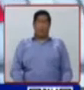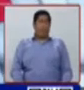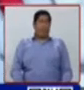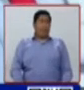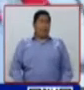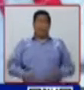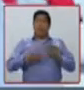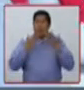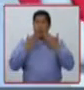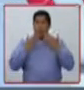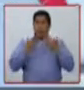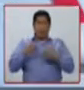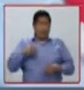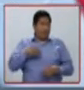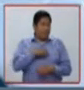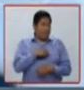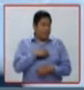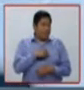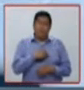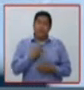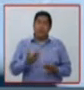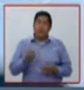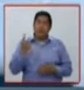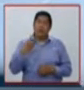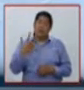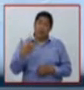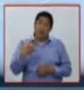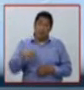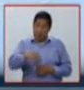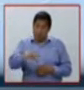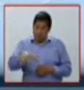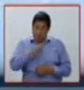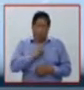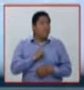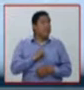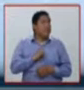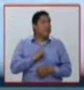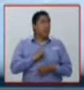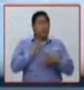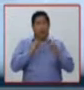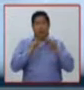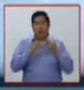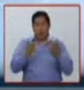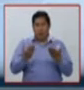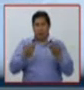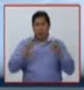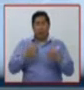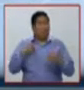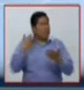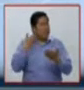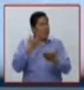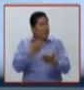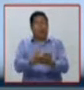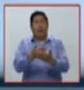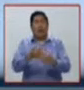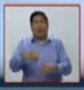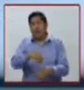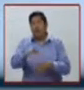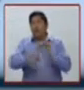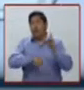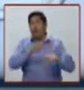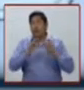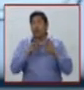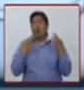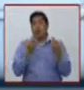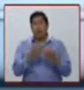Gracias por estar con nosotros. La verdad es que Bolivisión está en el lugar de los hechos. Con su noticiero al día estamos llegando a los lugares donde la población y las